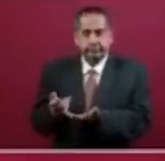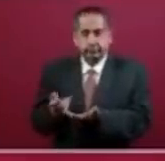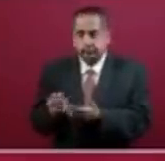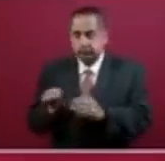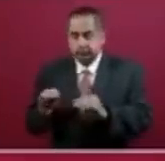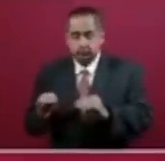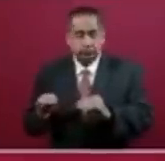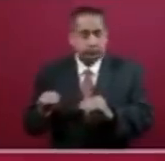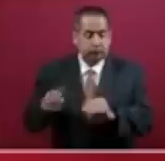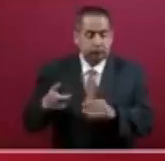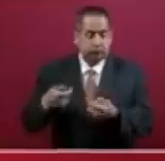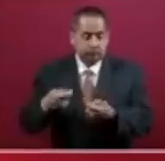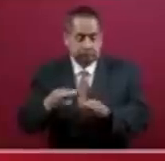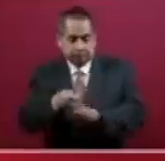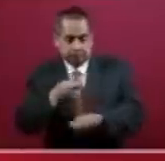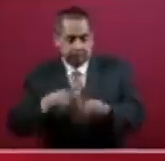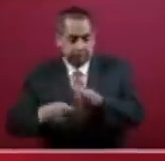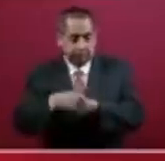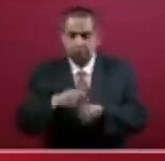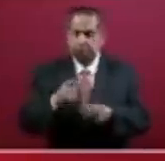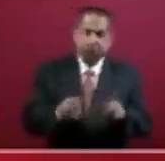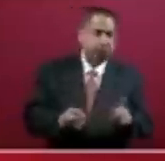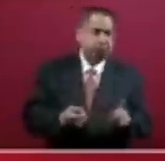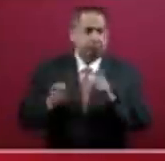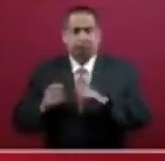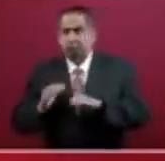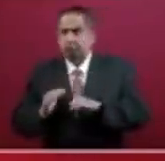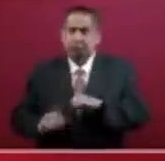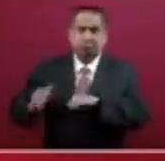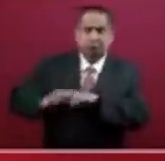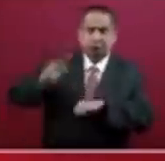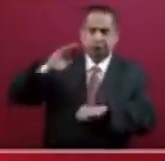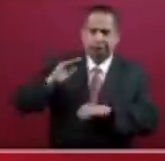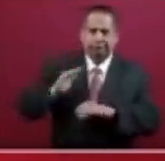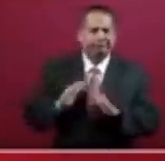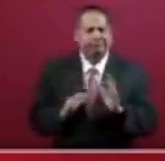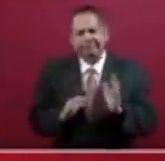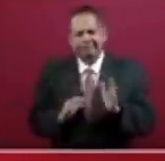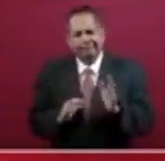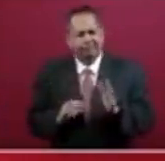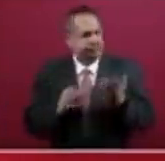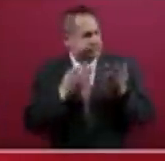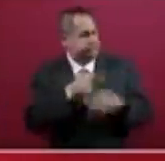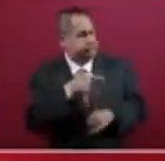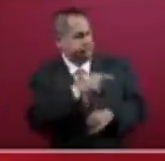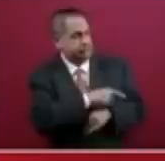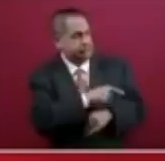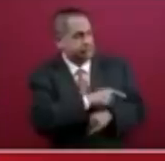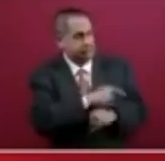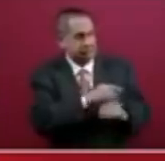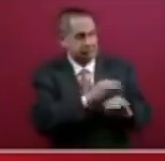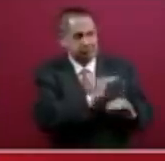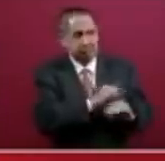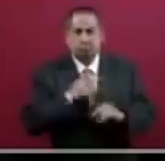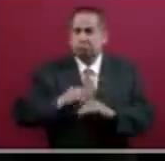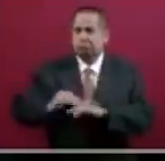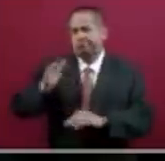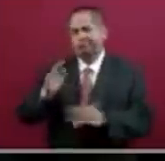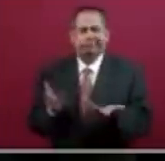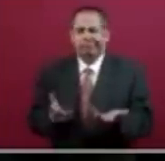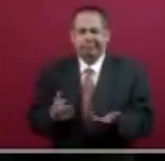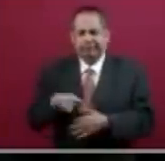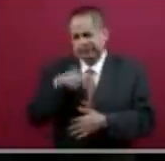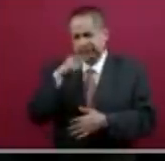movimiento cobre más que lo que cobra la banca comercial, no